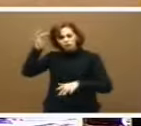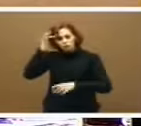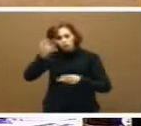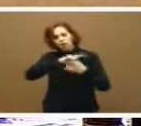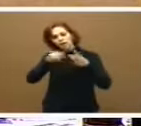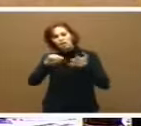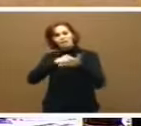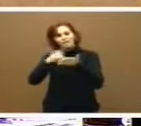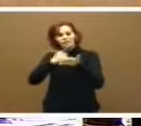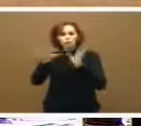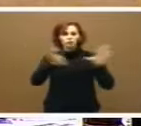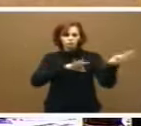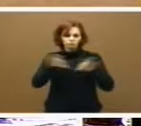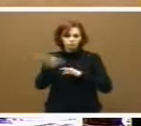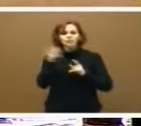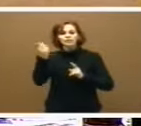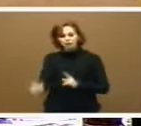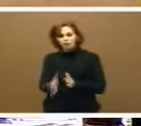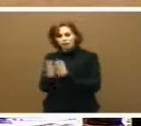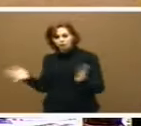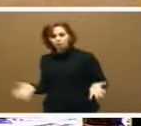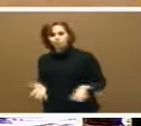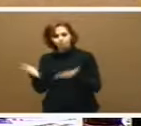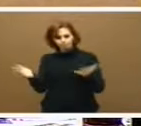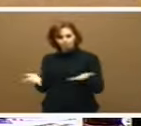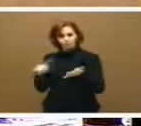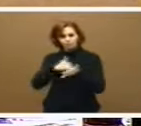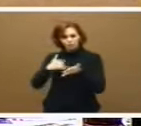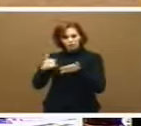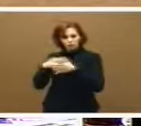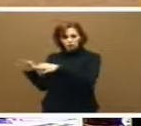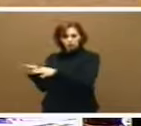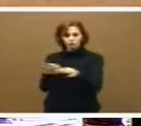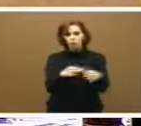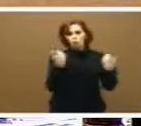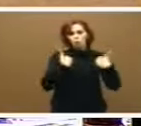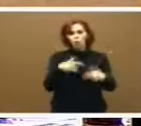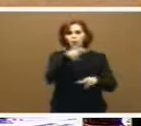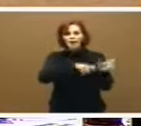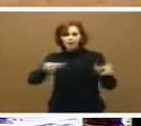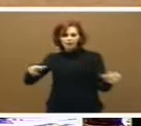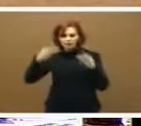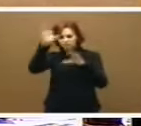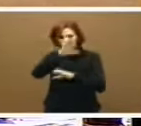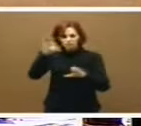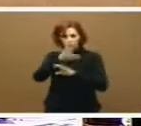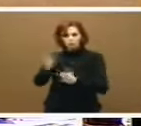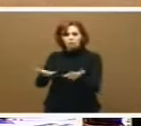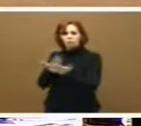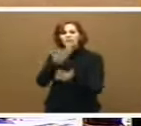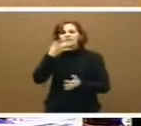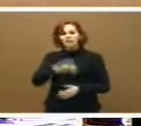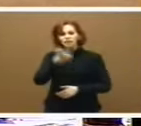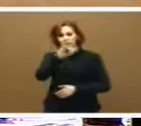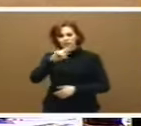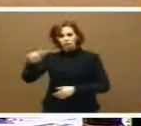así como a potenciar aquellas materias vinculadas esencialmente al campo de las humanidades, formulada por el Grupo Parlamentario Izquierda Unida Verde.